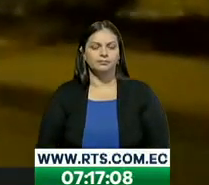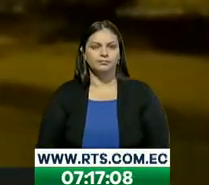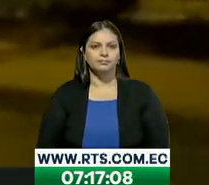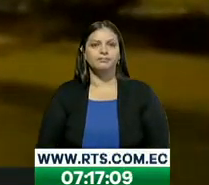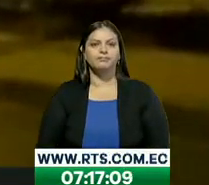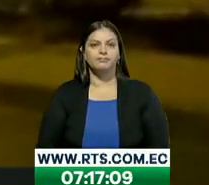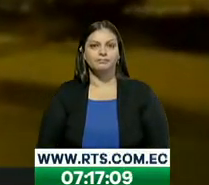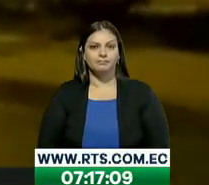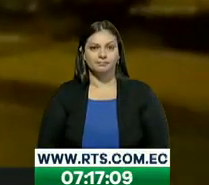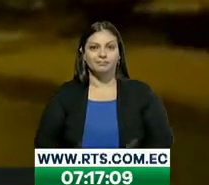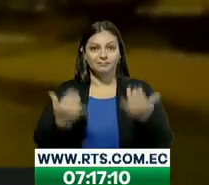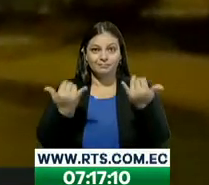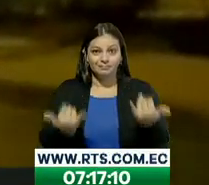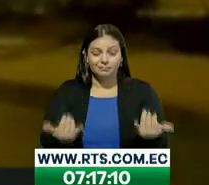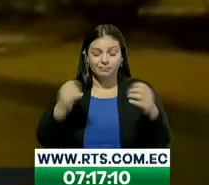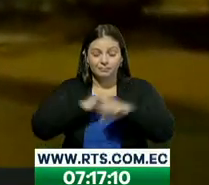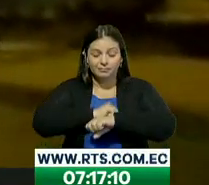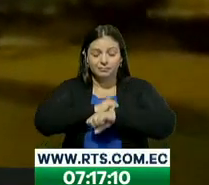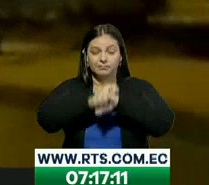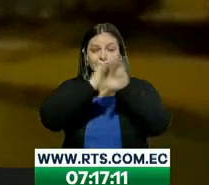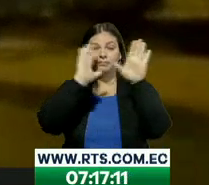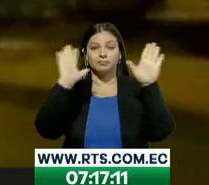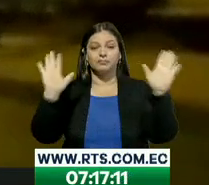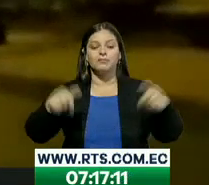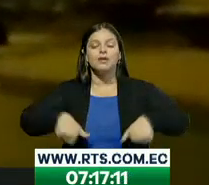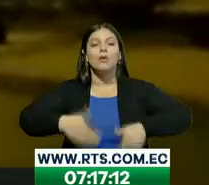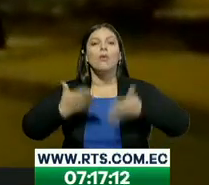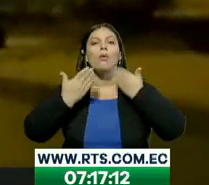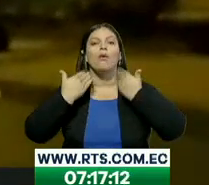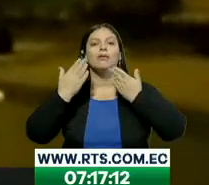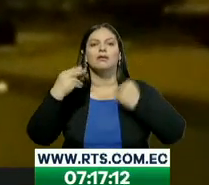Las imágenes hablan por sí solas.